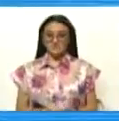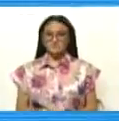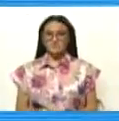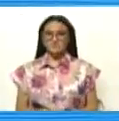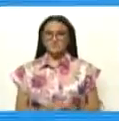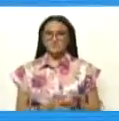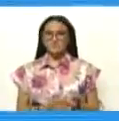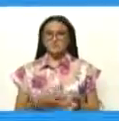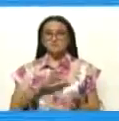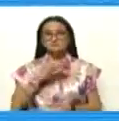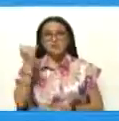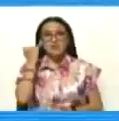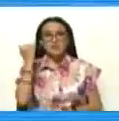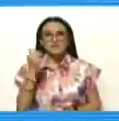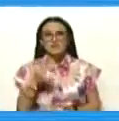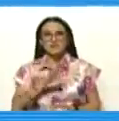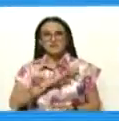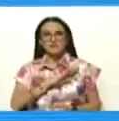tuvo la iniciativa del partido.